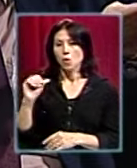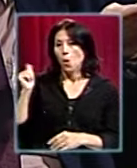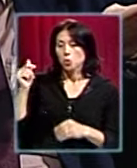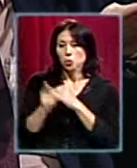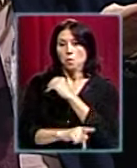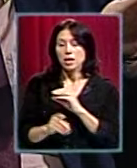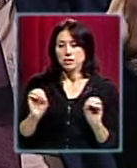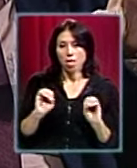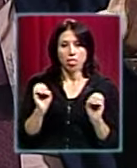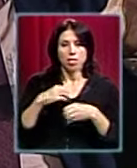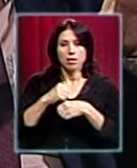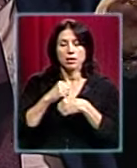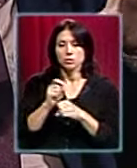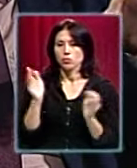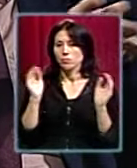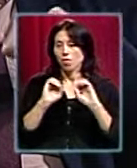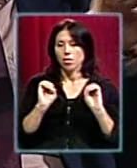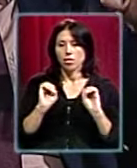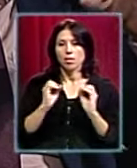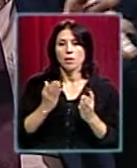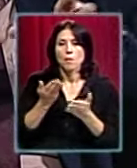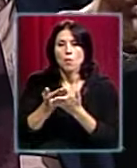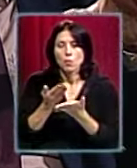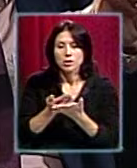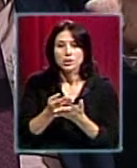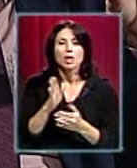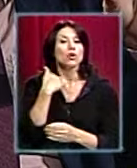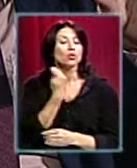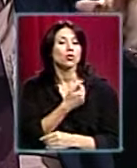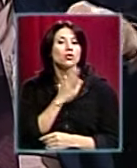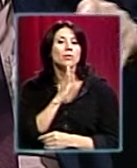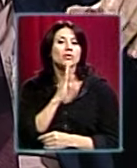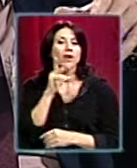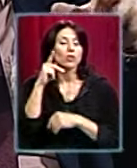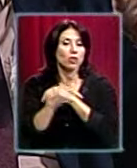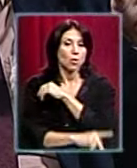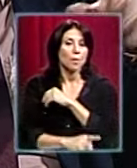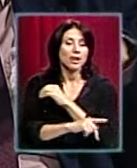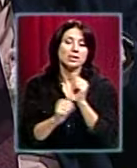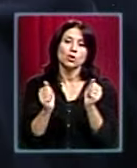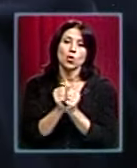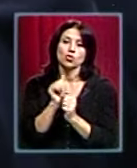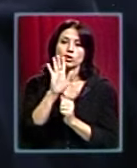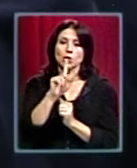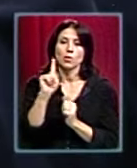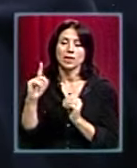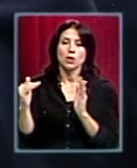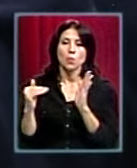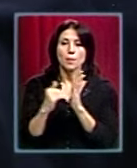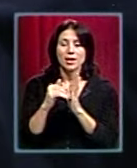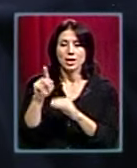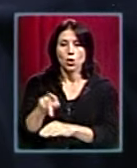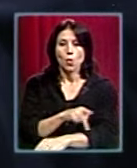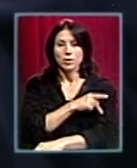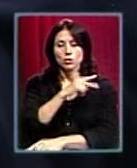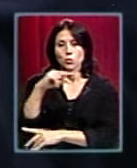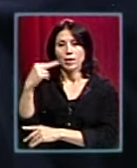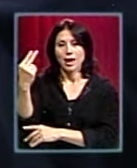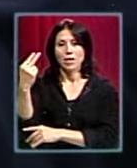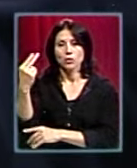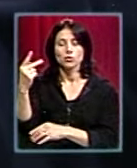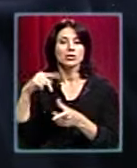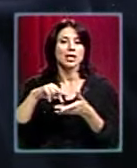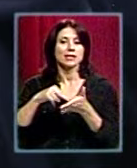se lo había propuesto, y estamos hablando de un país de 51.000 kilómetros cuadrados, de manera que